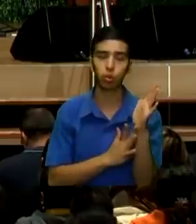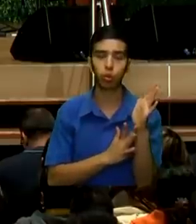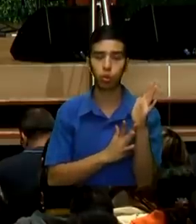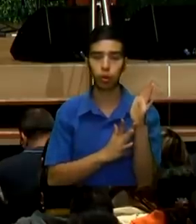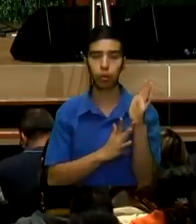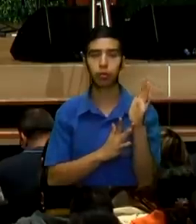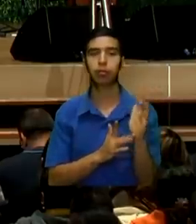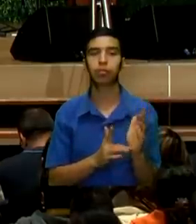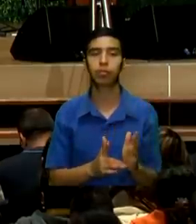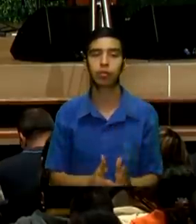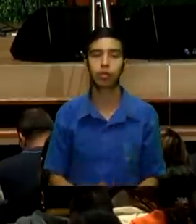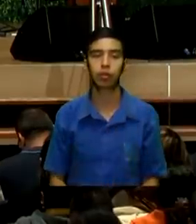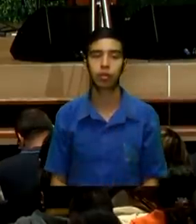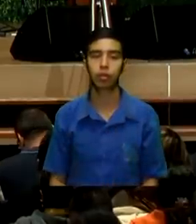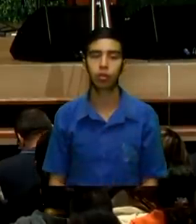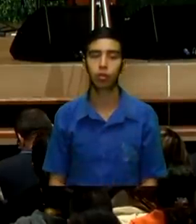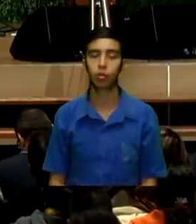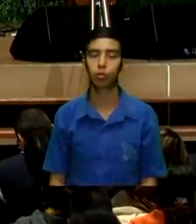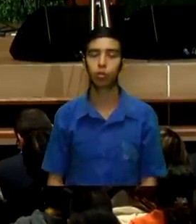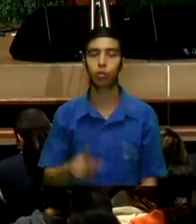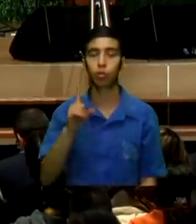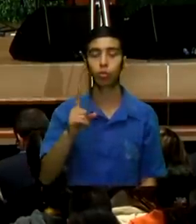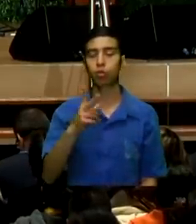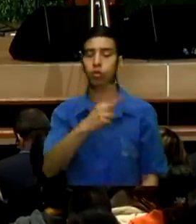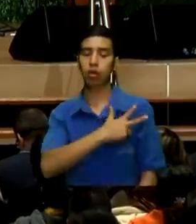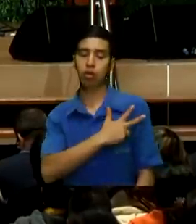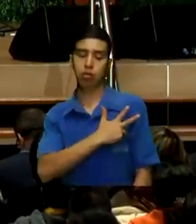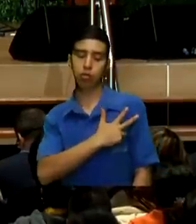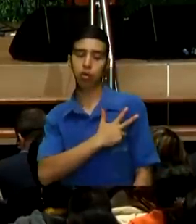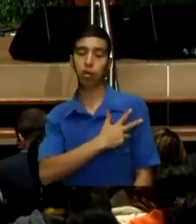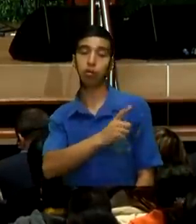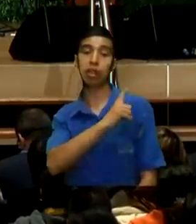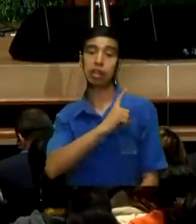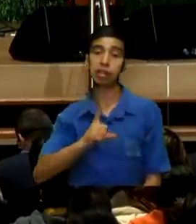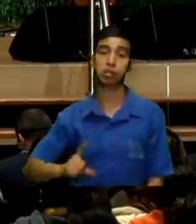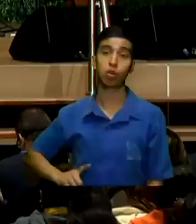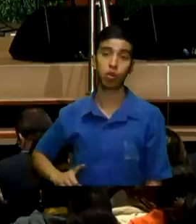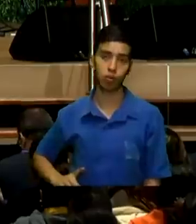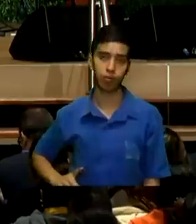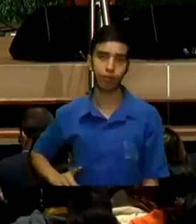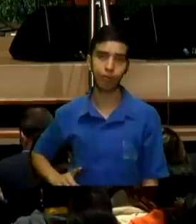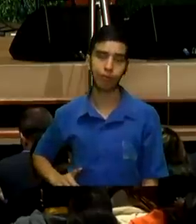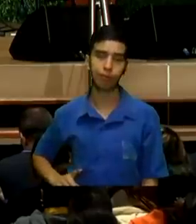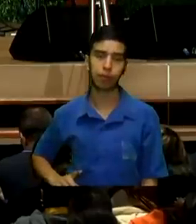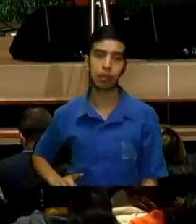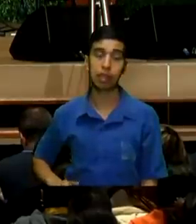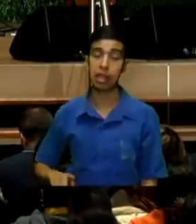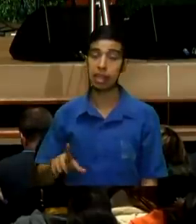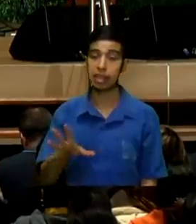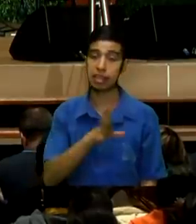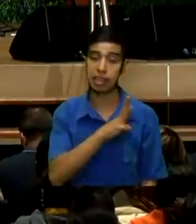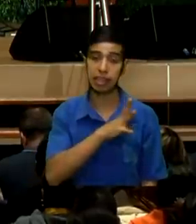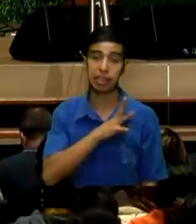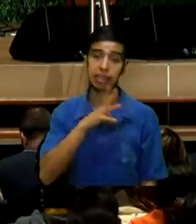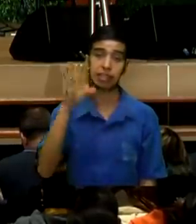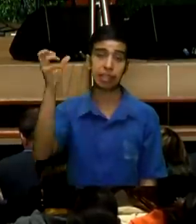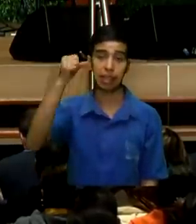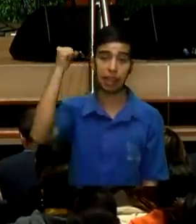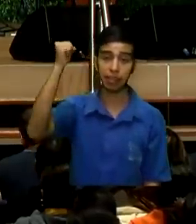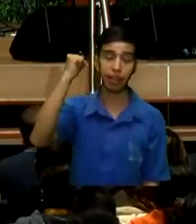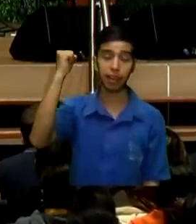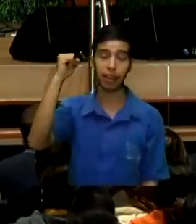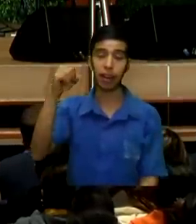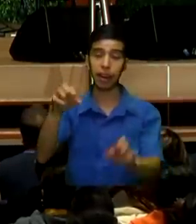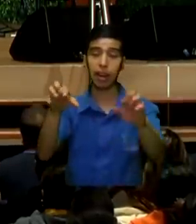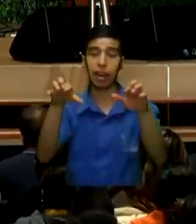vas a poder tener paz si no eres soldado. Porque vas a tener que ganar tu paz en medio de la guerra, de la batalla. Estoy hablando